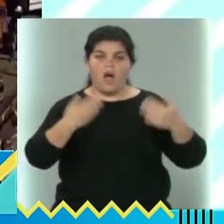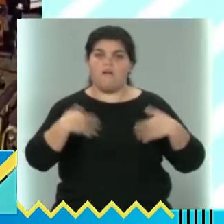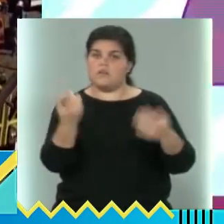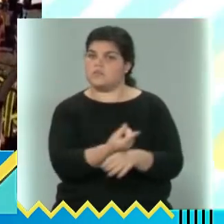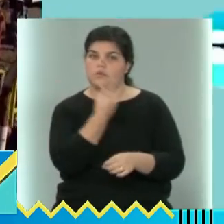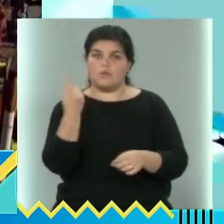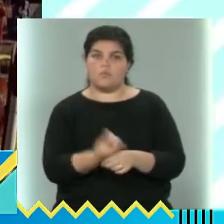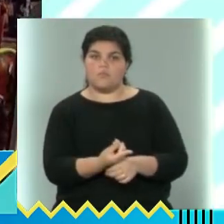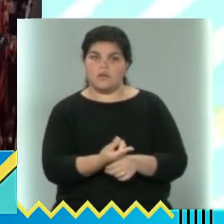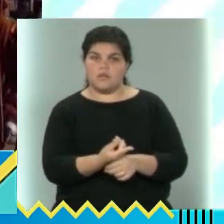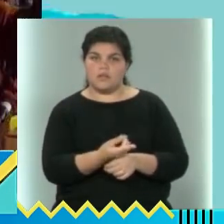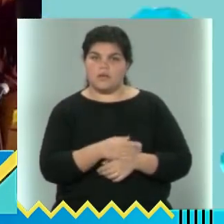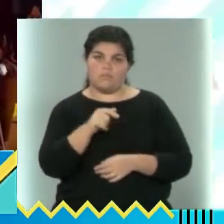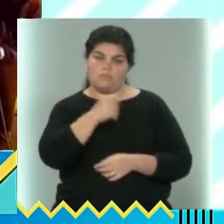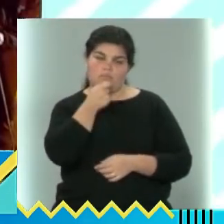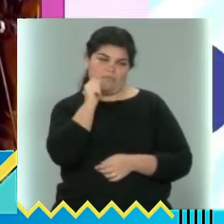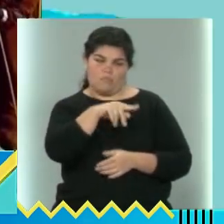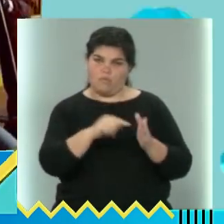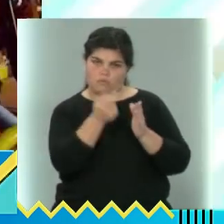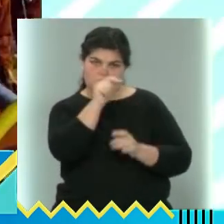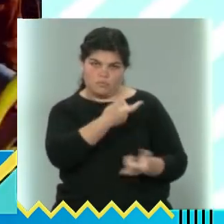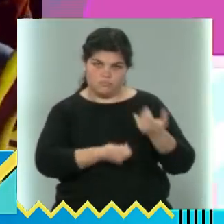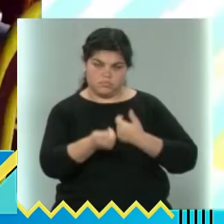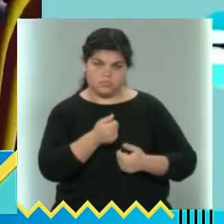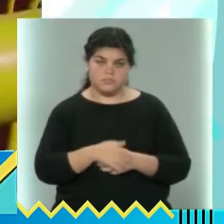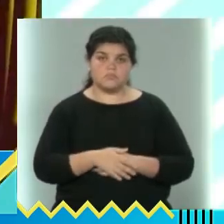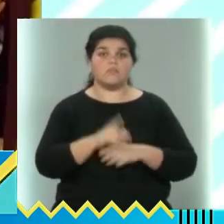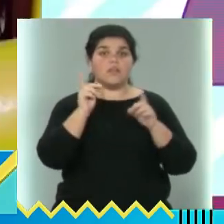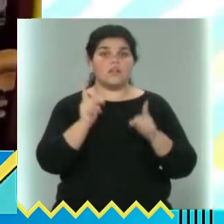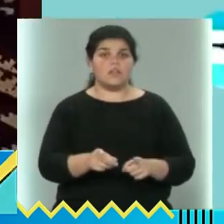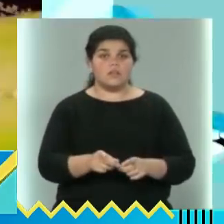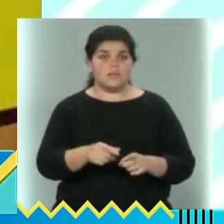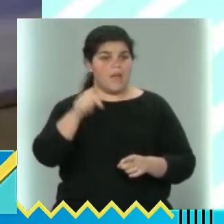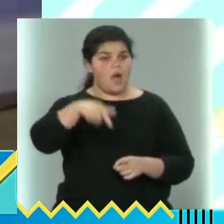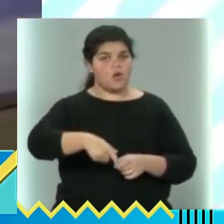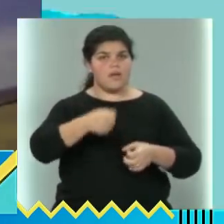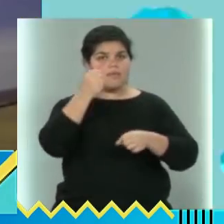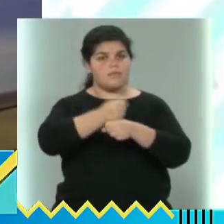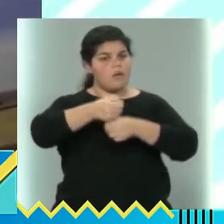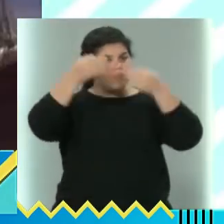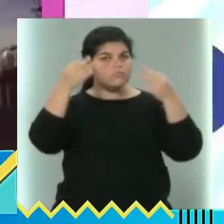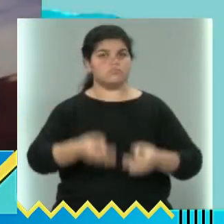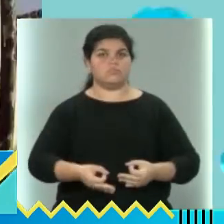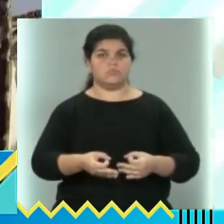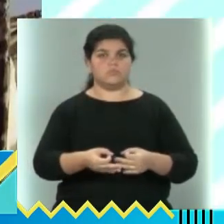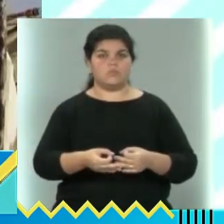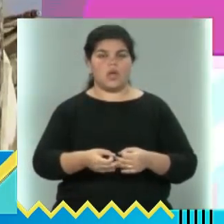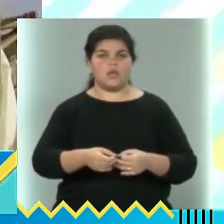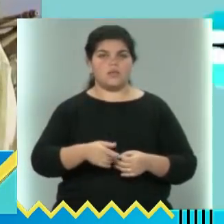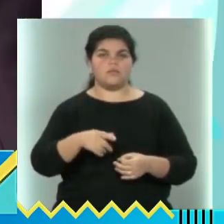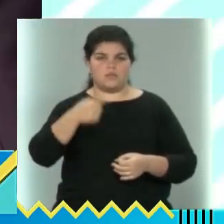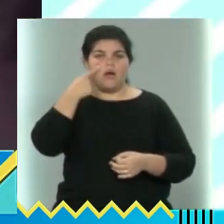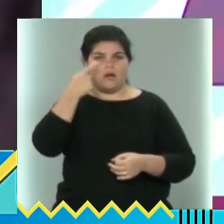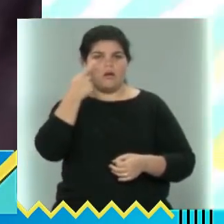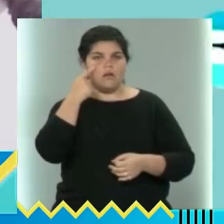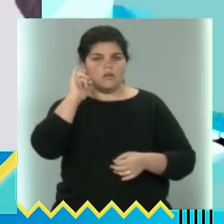vamos a ese punto. Lo que yo te digo es que se está trabajando en forma seria, hay una base de conocimiento de la actividad bastante más alta que